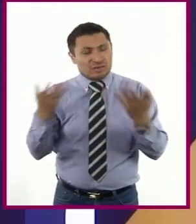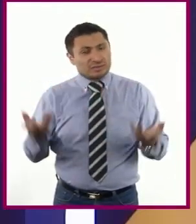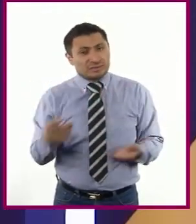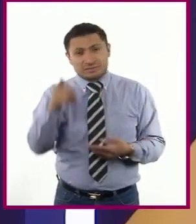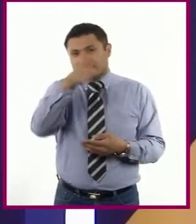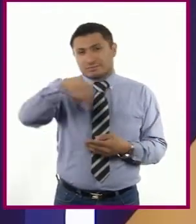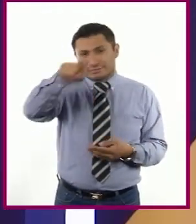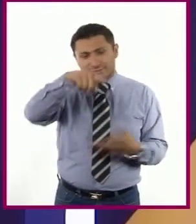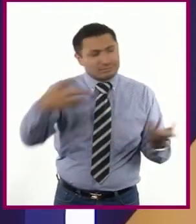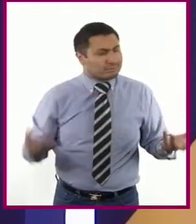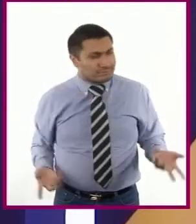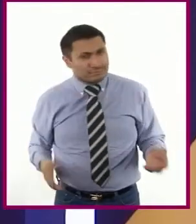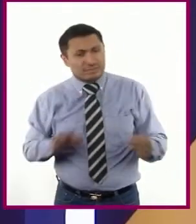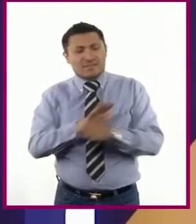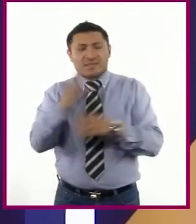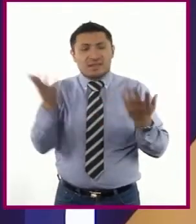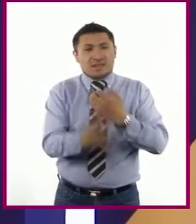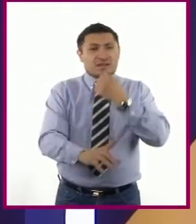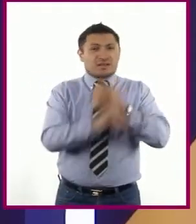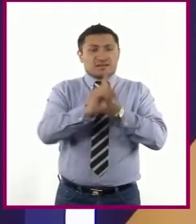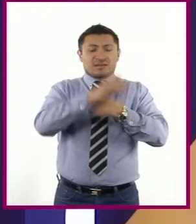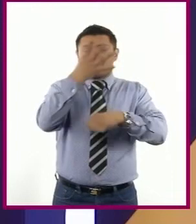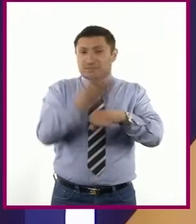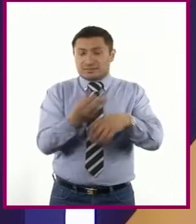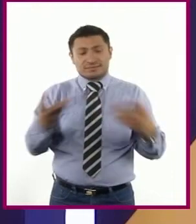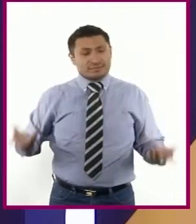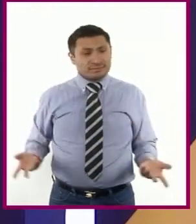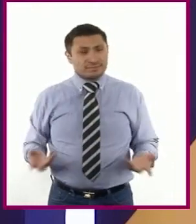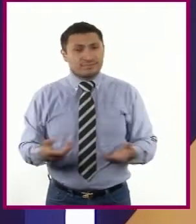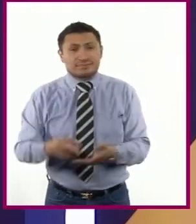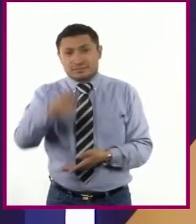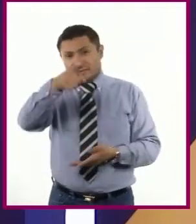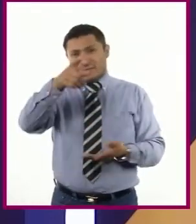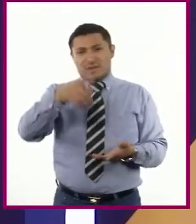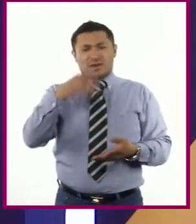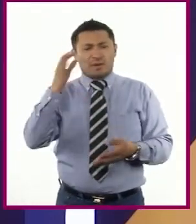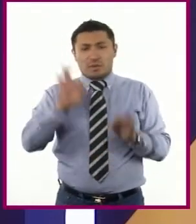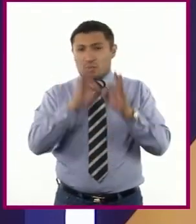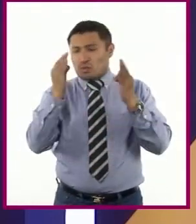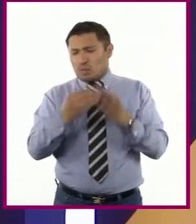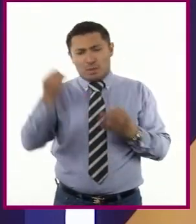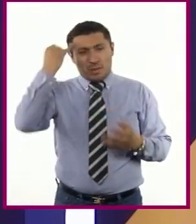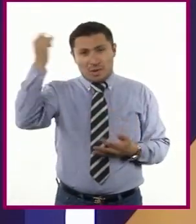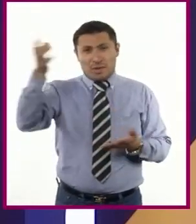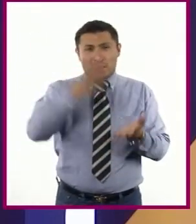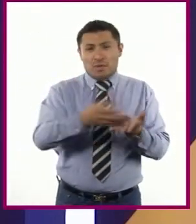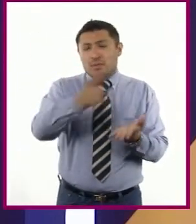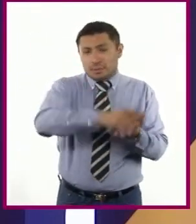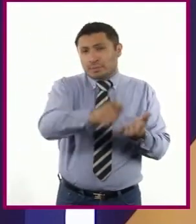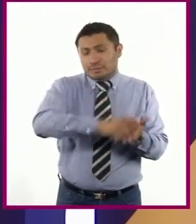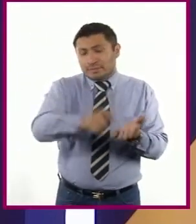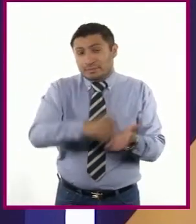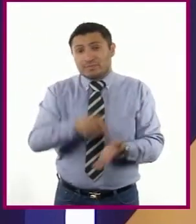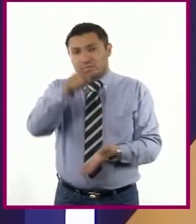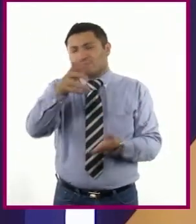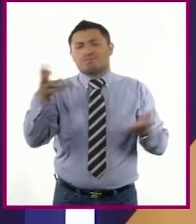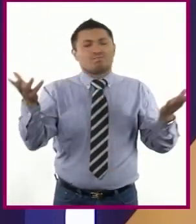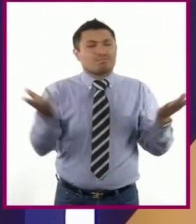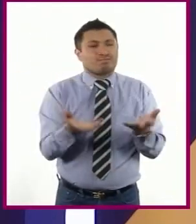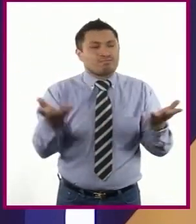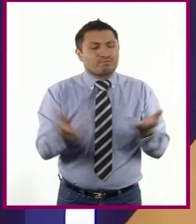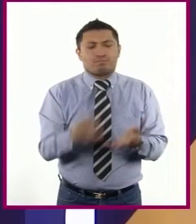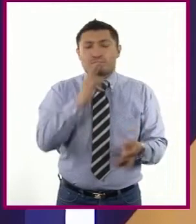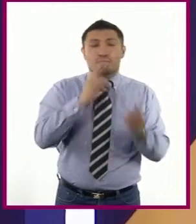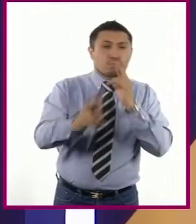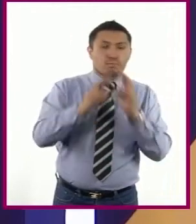en casa, ¿qué harían para resolver el problema? Anoten sus estrategias en sus cuadernos y hagan una estimación de la